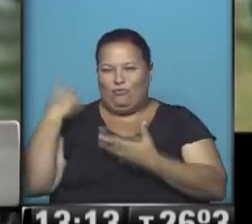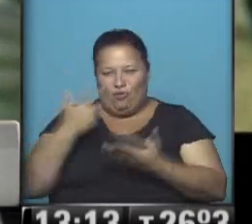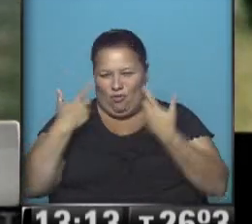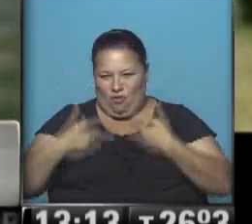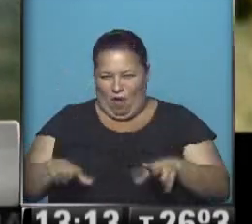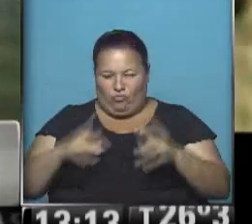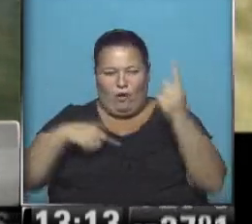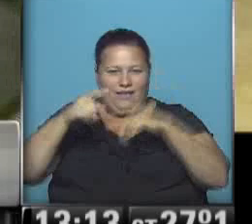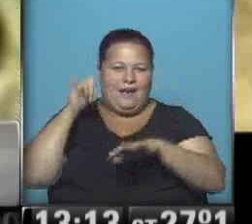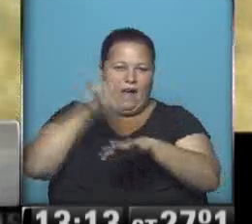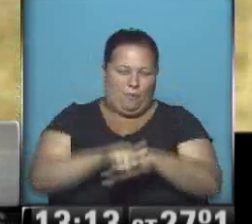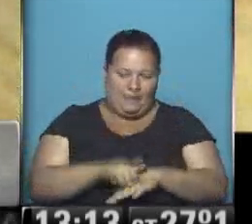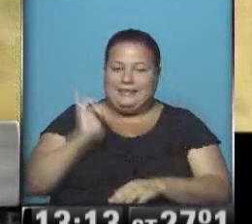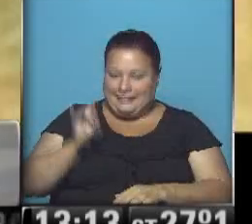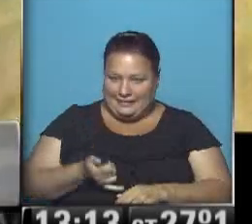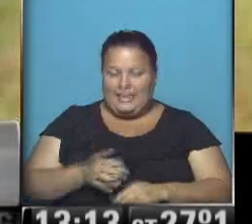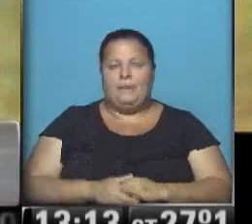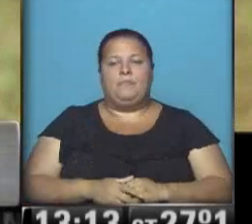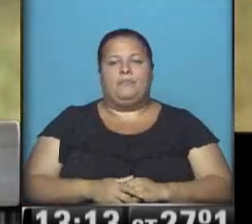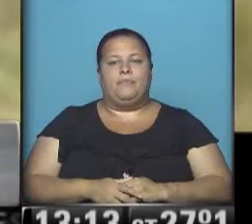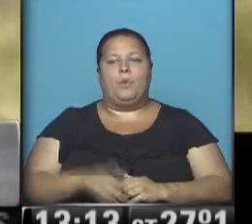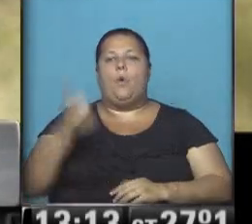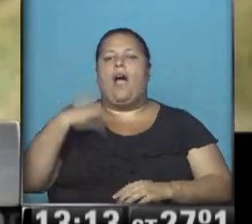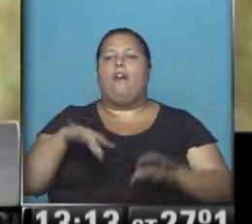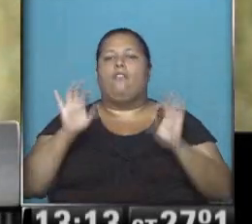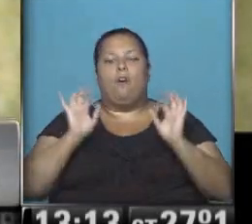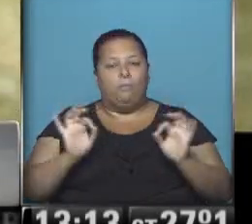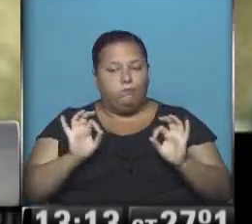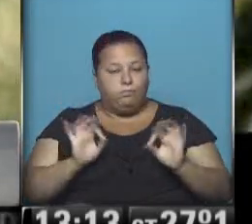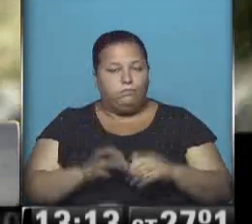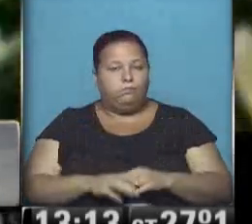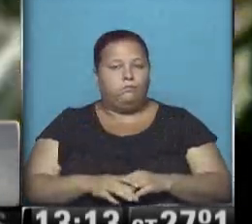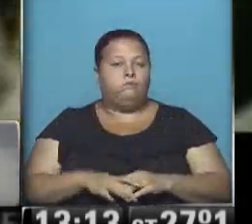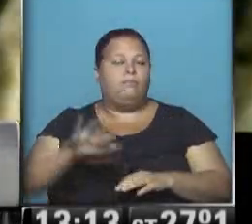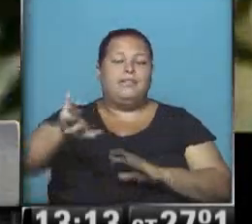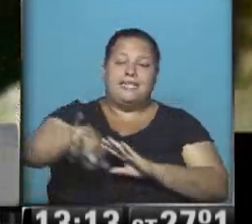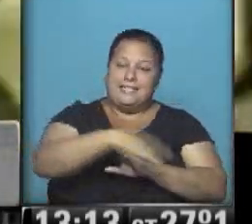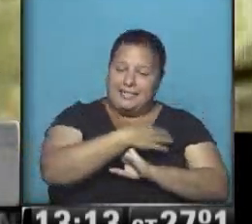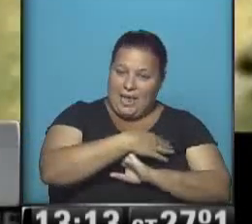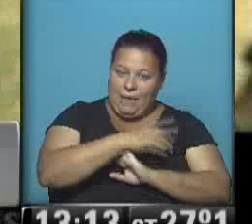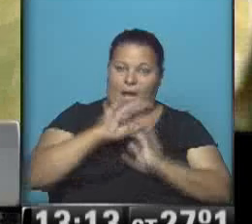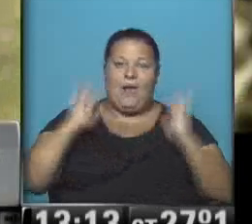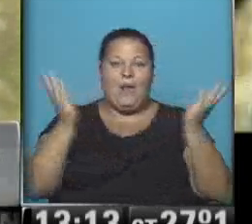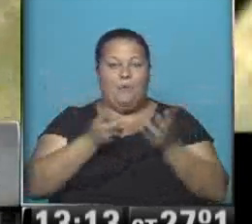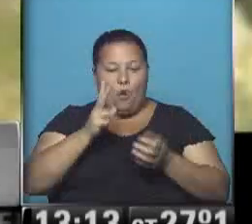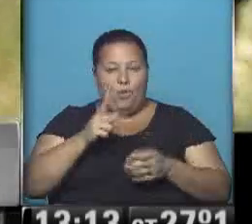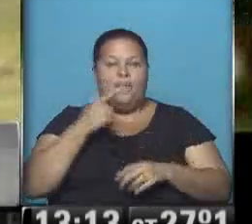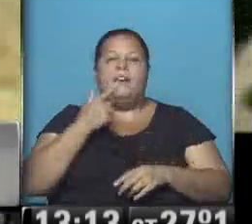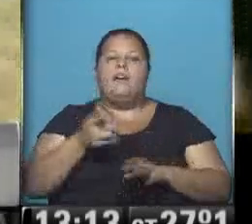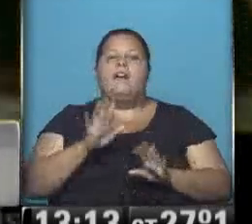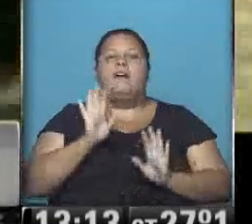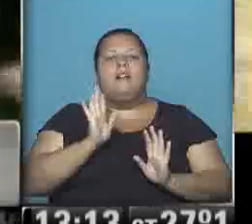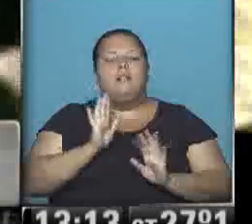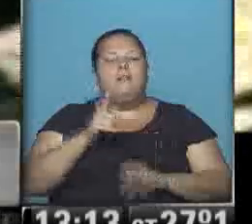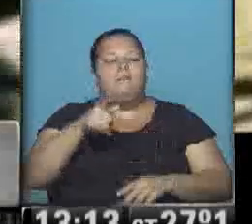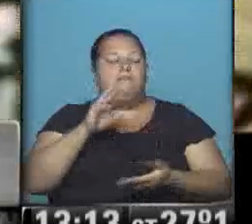cuando llegamos a un aeropuerto. Sí, claro, y quizás ahí una vez que ya está fuera del sector restringido del aeropuerto, quizás ocurre